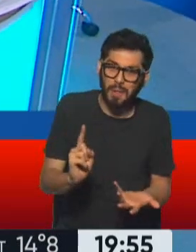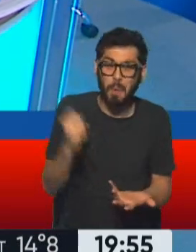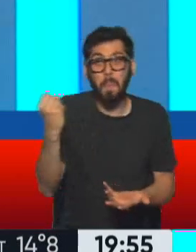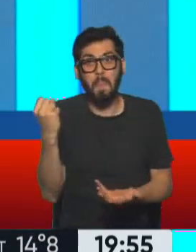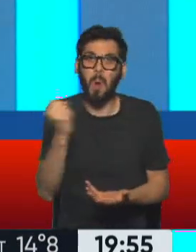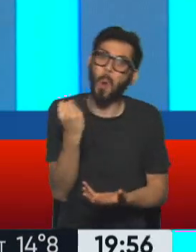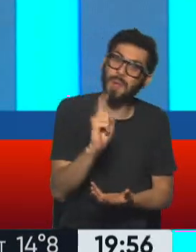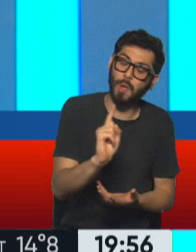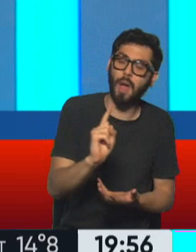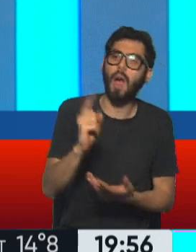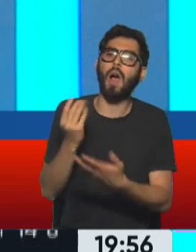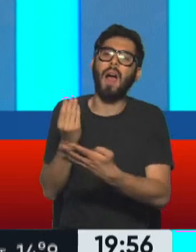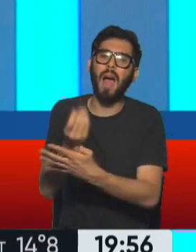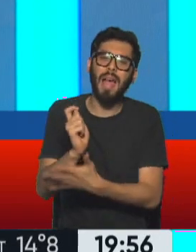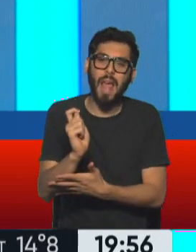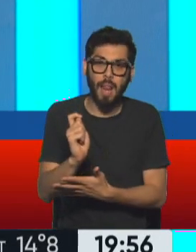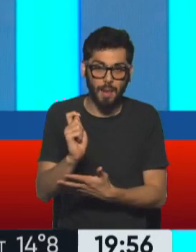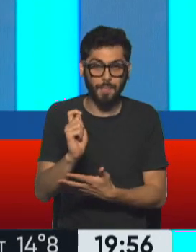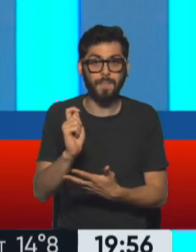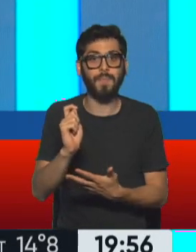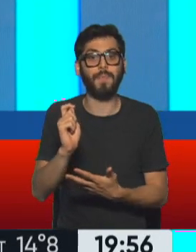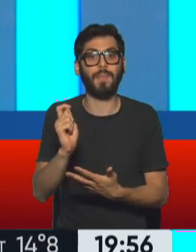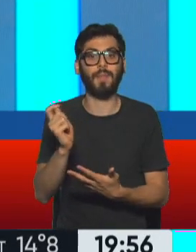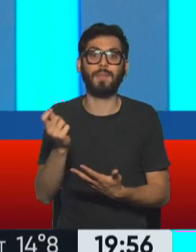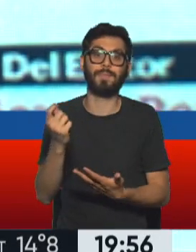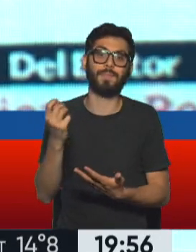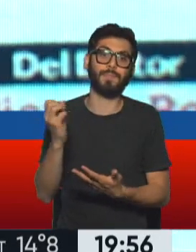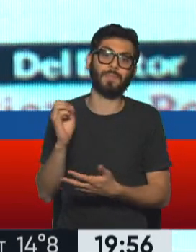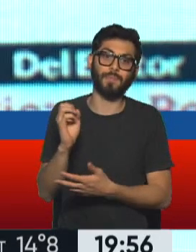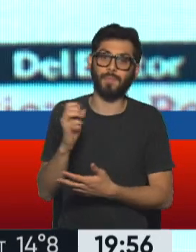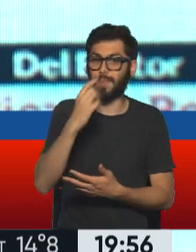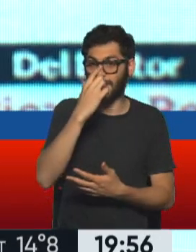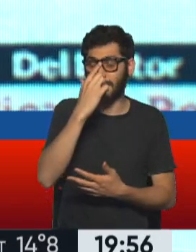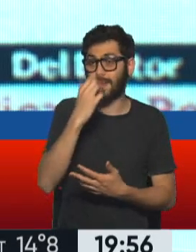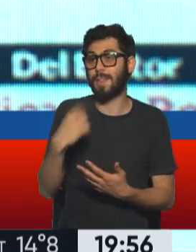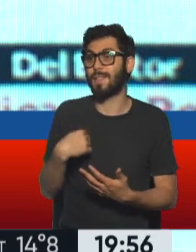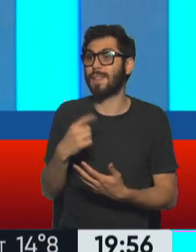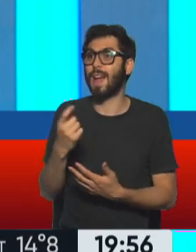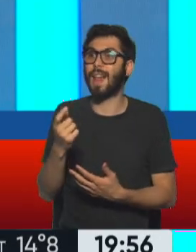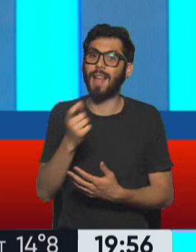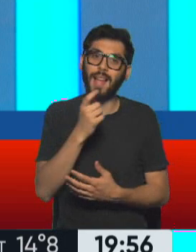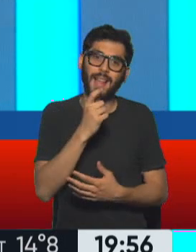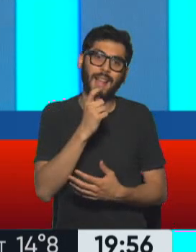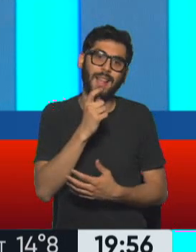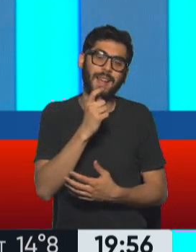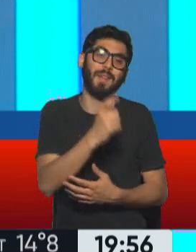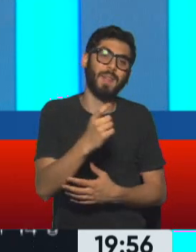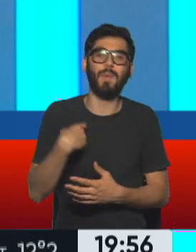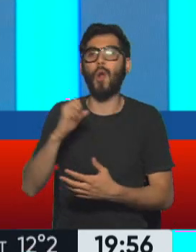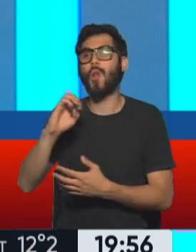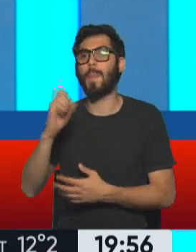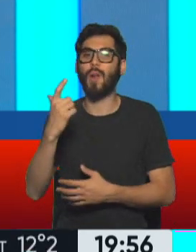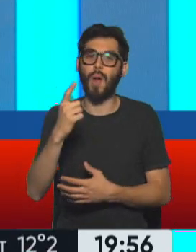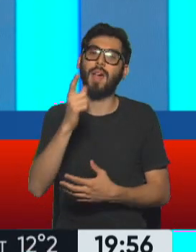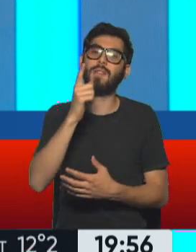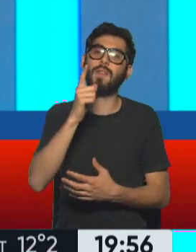nombres todavía. Había que cambiarlo. Insistimos. Sí. Había que cambiarlo. Una vez que se hacía la pregunta, había que cambiar la respuesta. Insistimos con que va a ser una